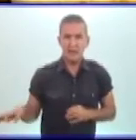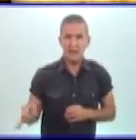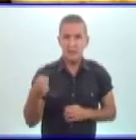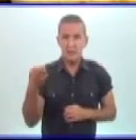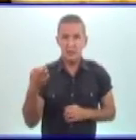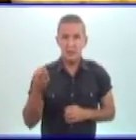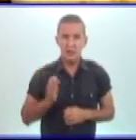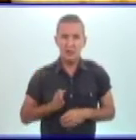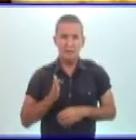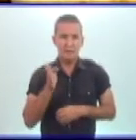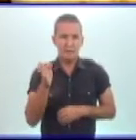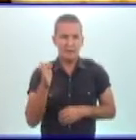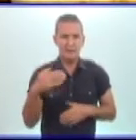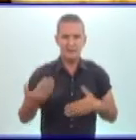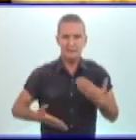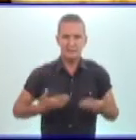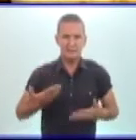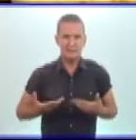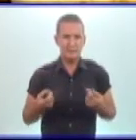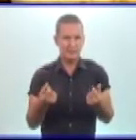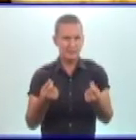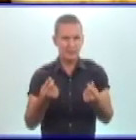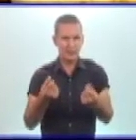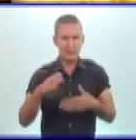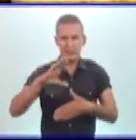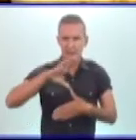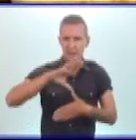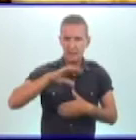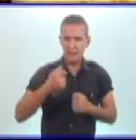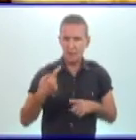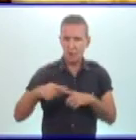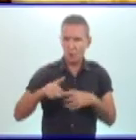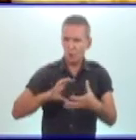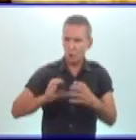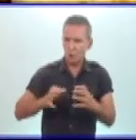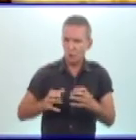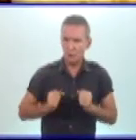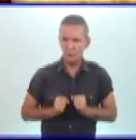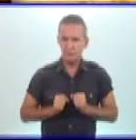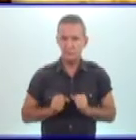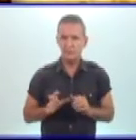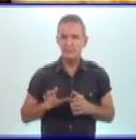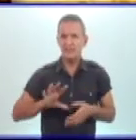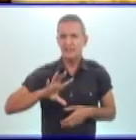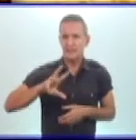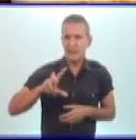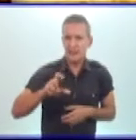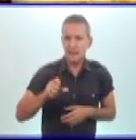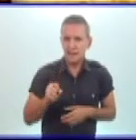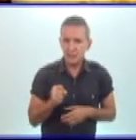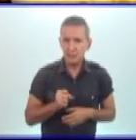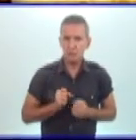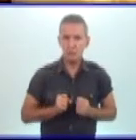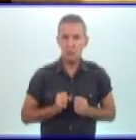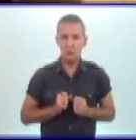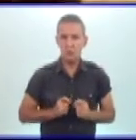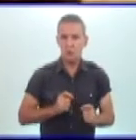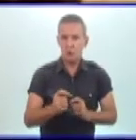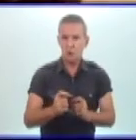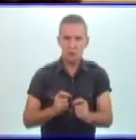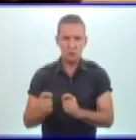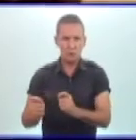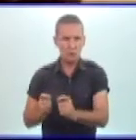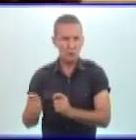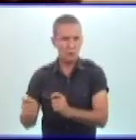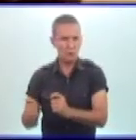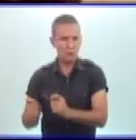invadir y disfrutar de las riquezas de América. Otra forma de acceder a las riquezas americanas era con el comercio ilegal o de contrabando. Lo